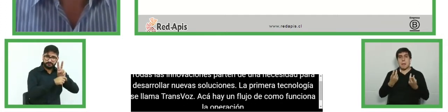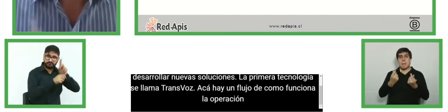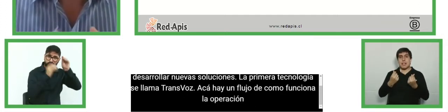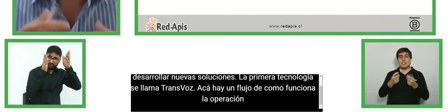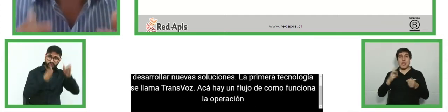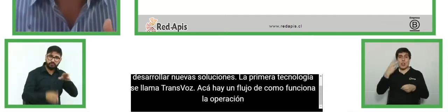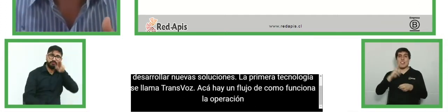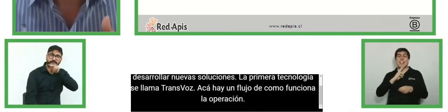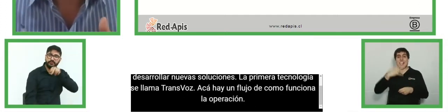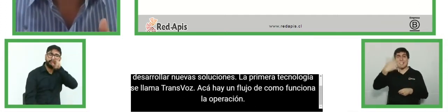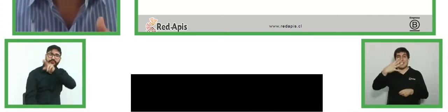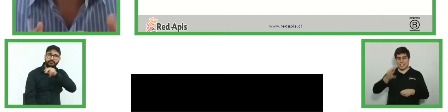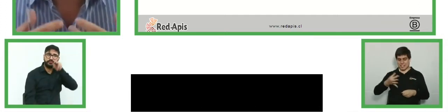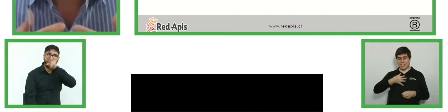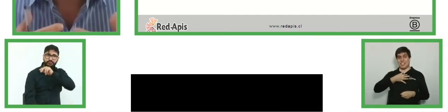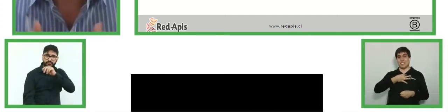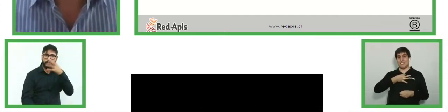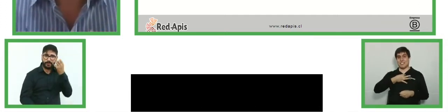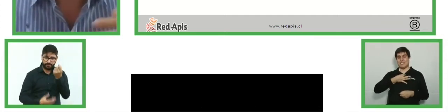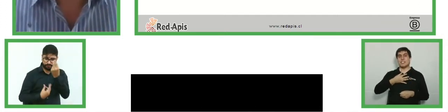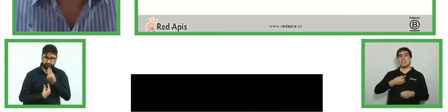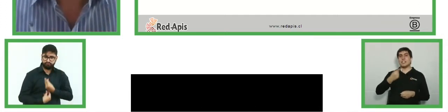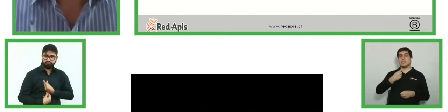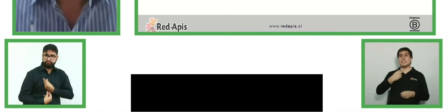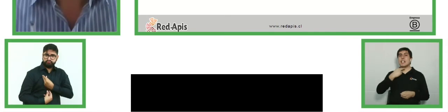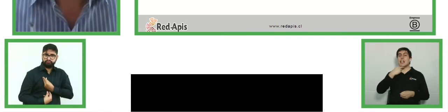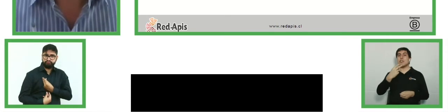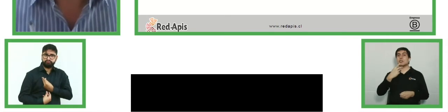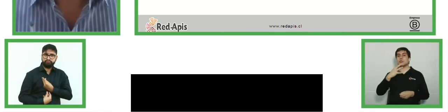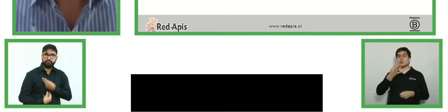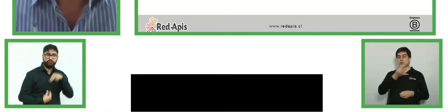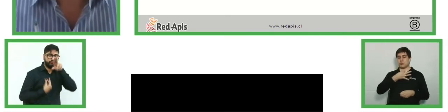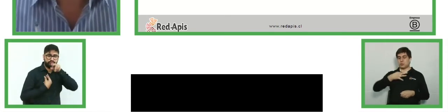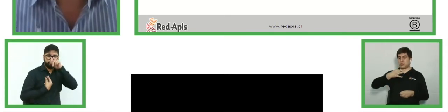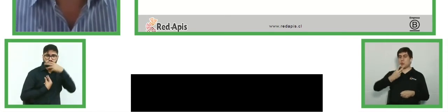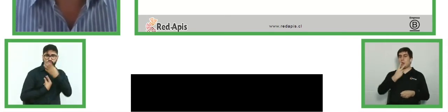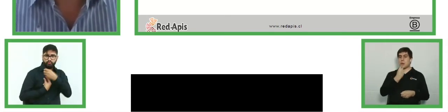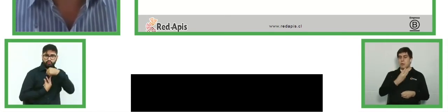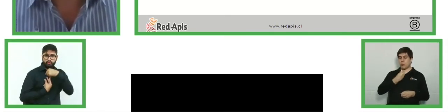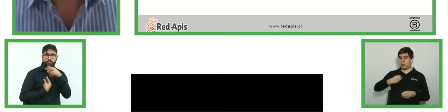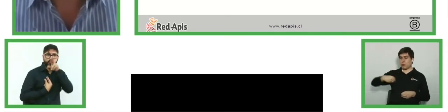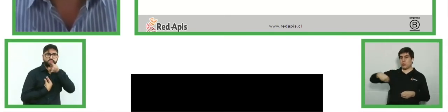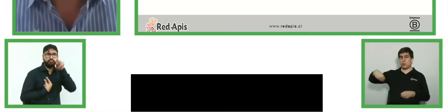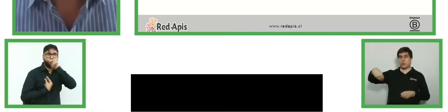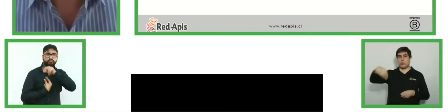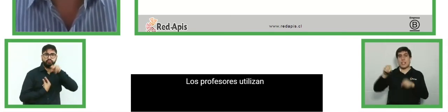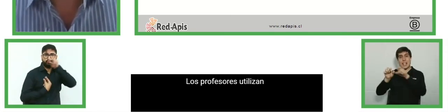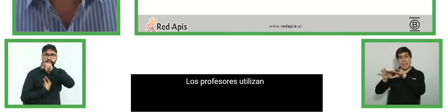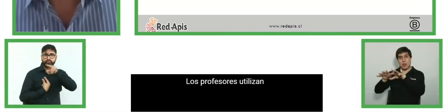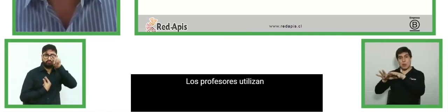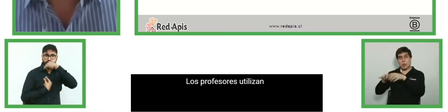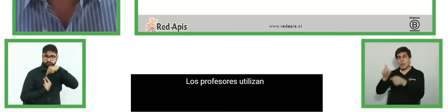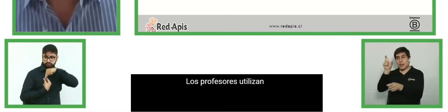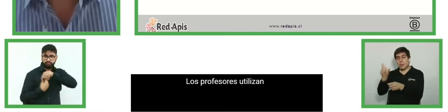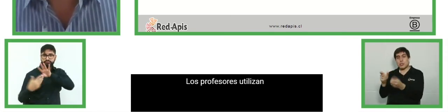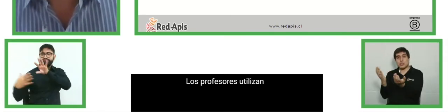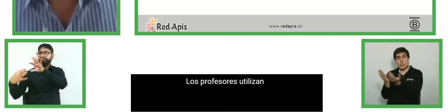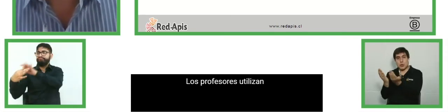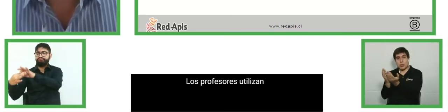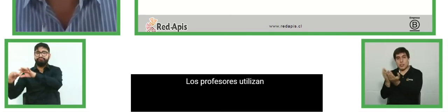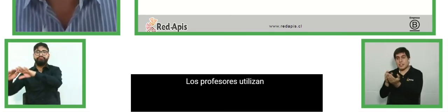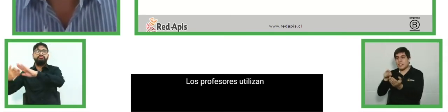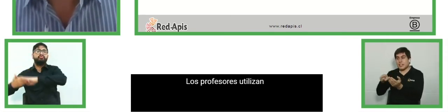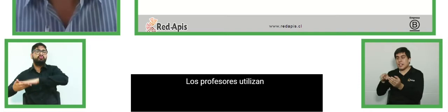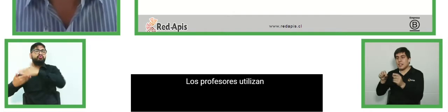televisión. Ese audio del profesor viaja al computador del estudiante y desde el computador del estudiante en tiempo real viaja